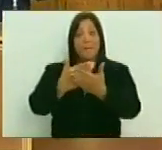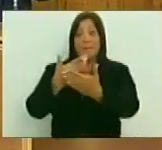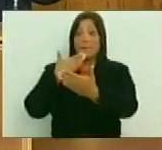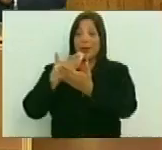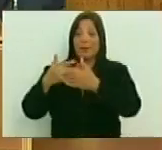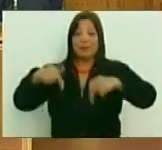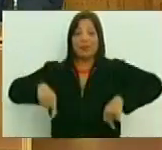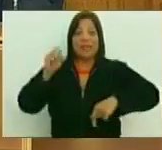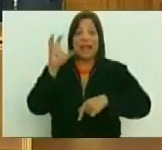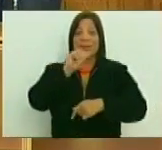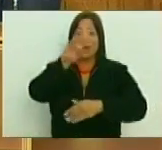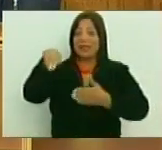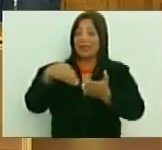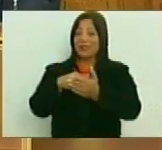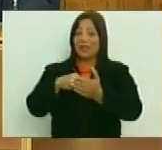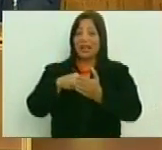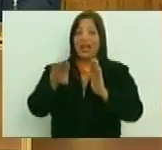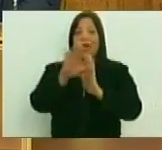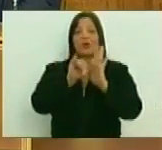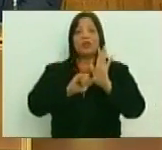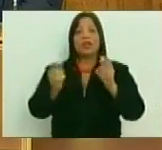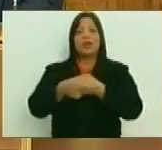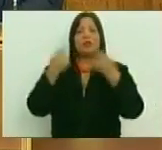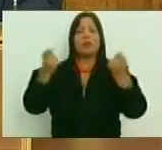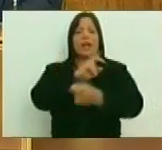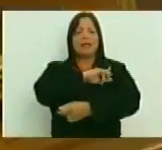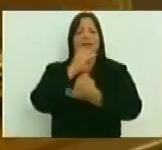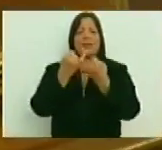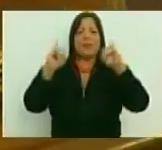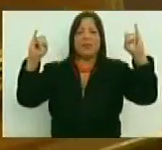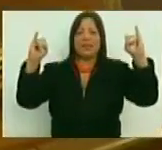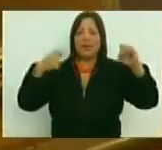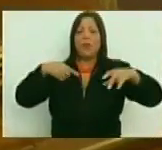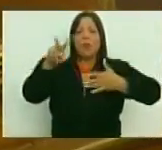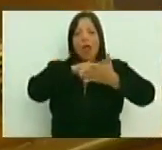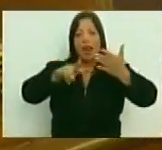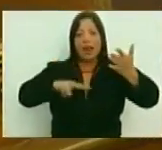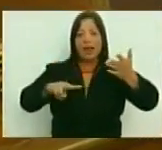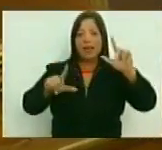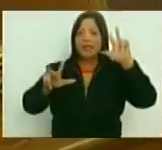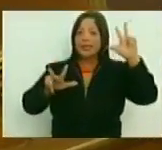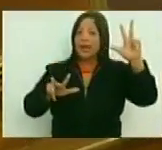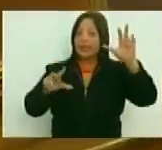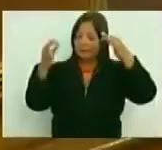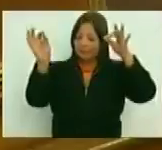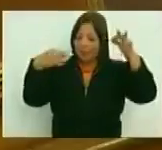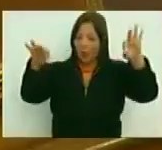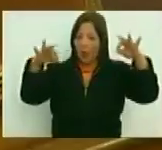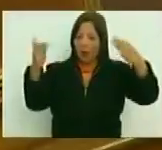con el permiso de esta Asamblea Popular y Soberana, voy a leer tres paginitas.